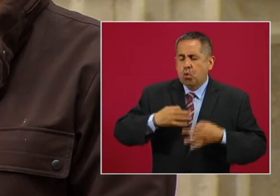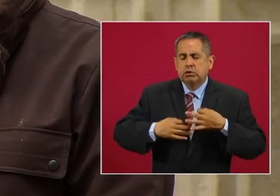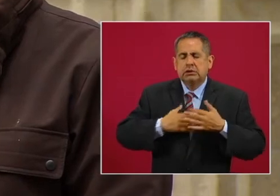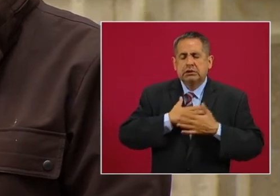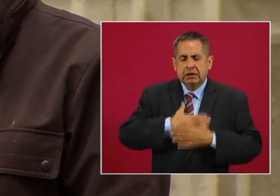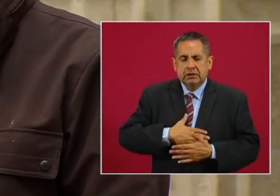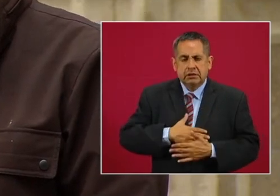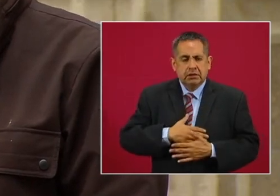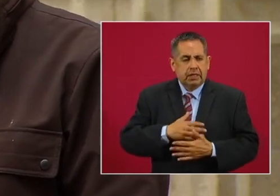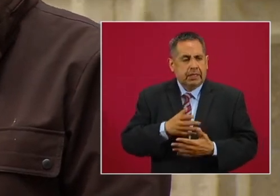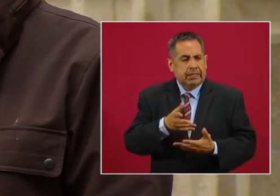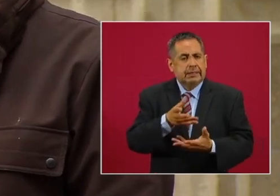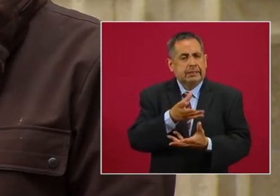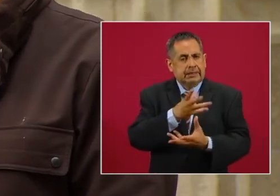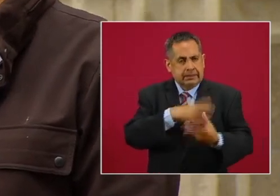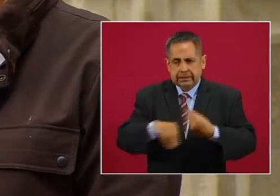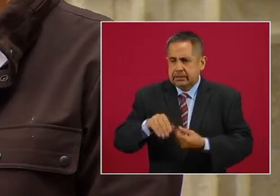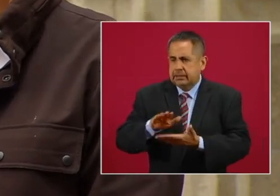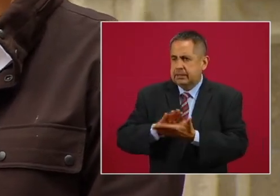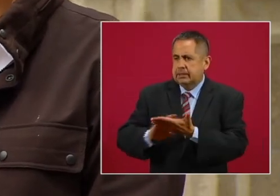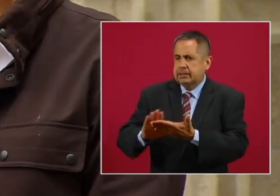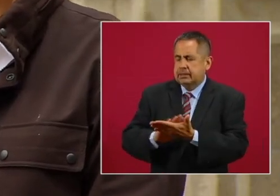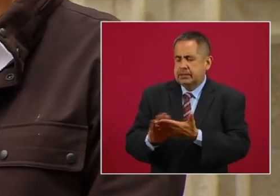reparación del daño